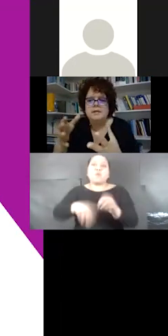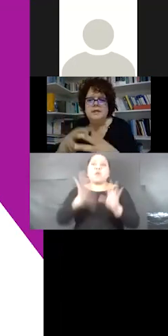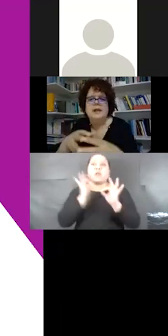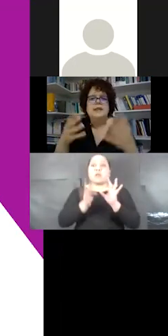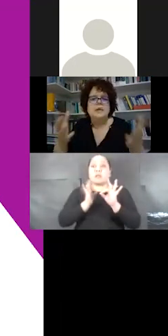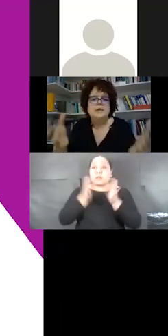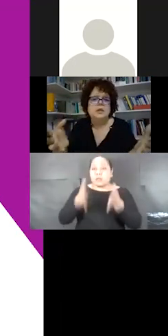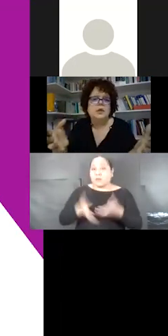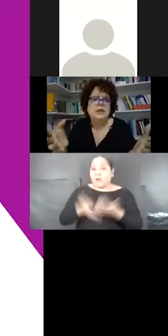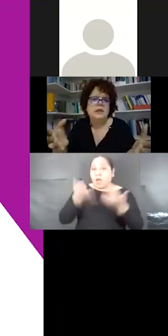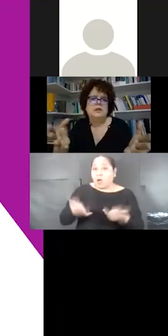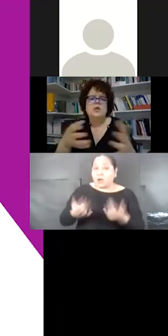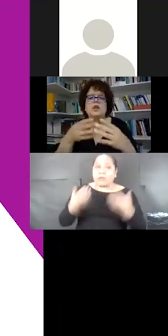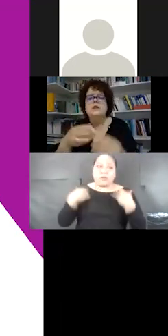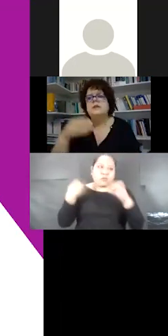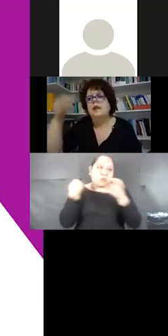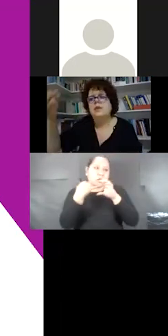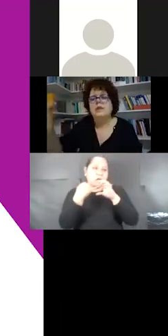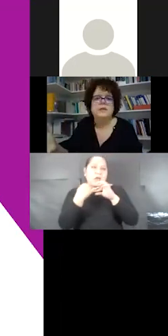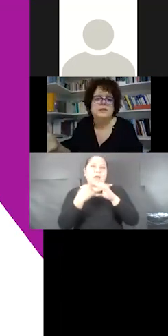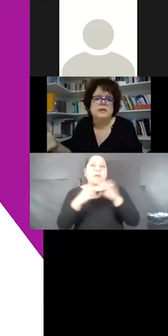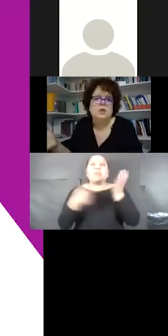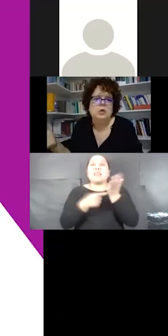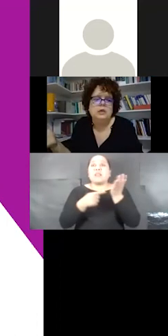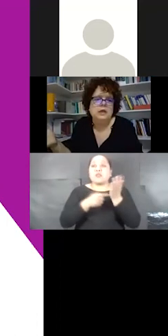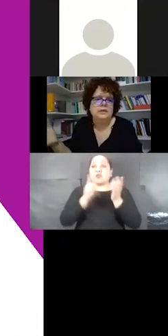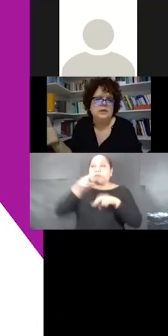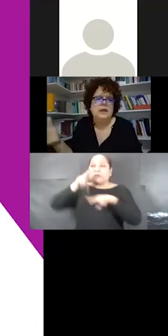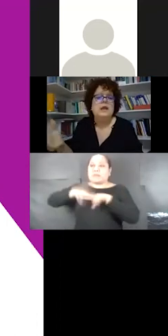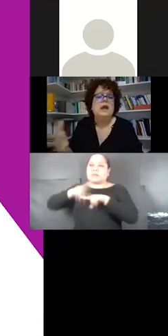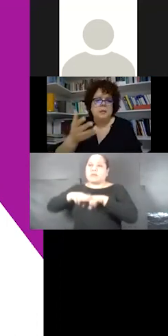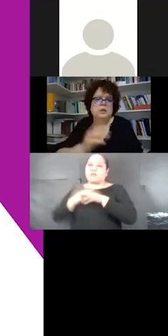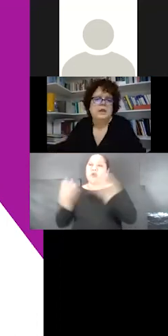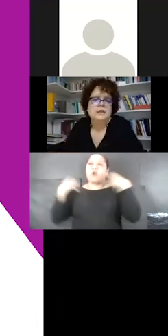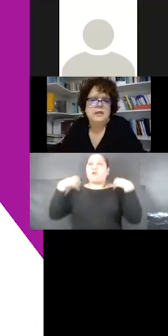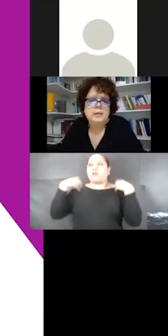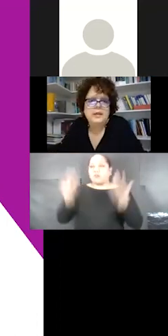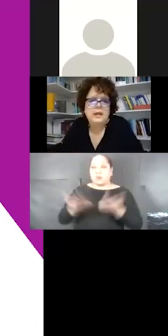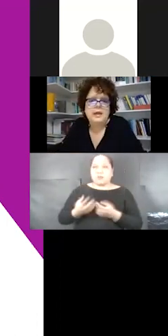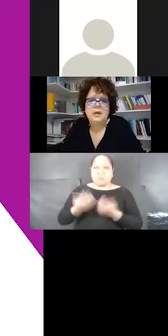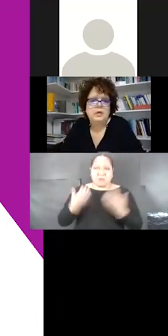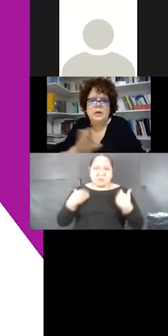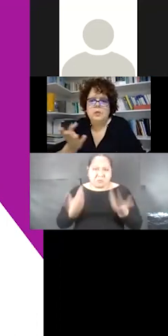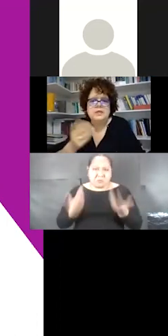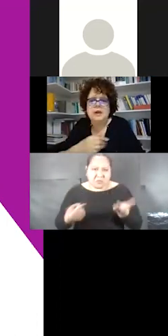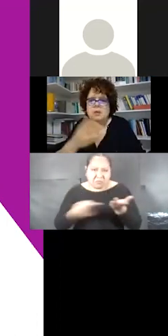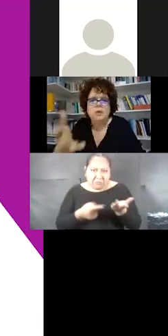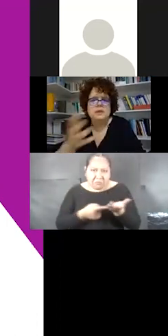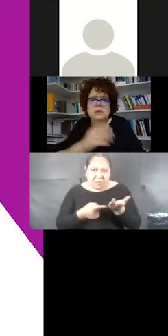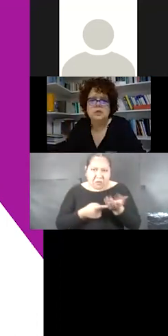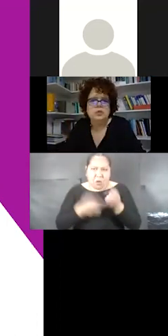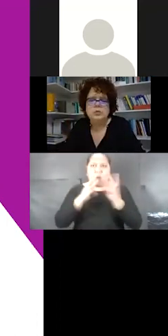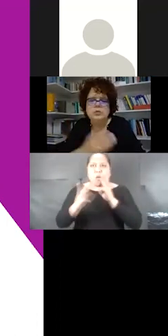la facilidad que tenemos la tecnología, o sea, no necesitas tener un intérprete sentado todo el día en la oficina, pero tienes el tema de que con el WhatsApp